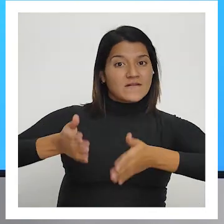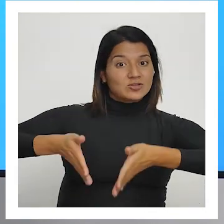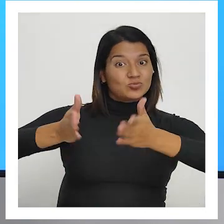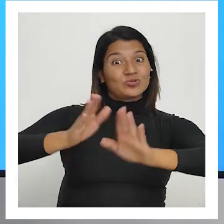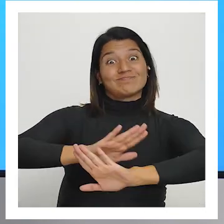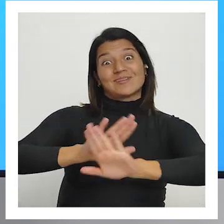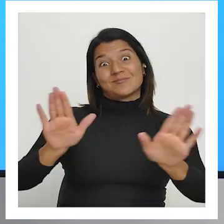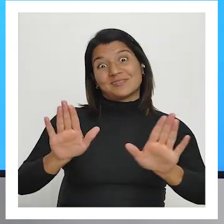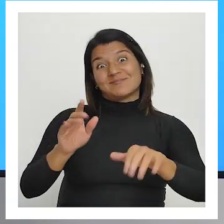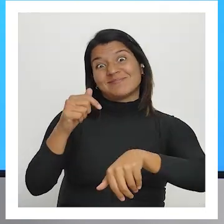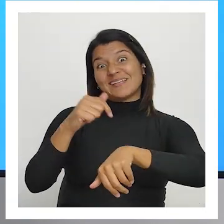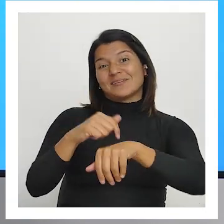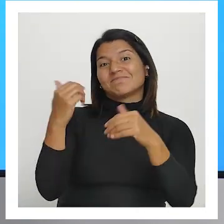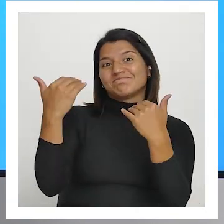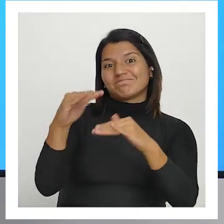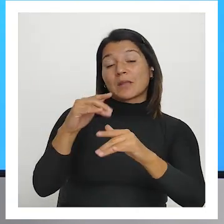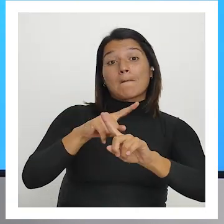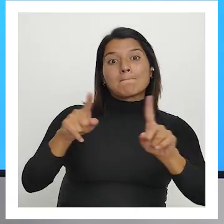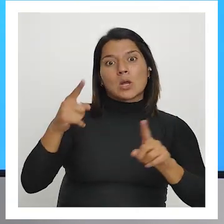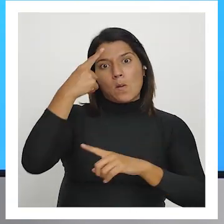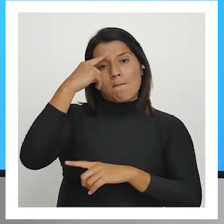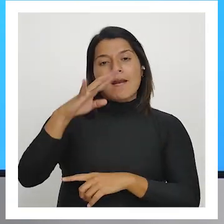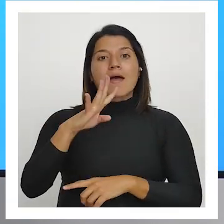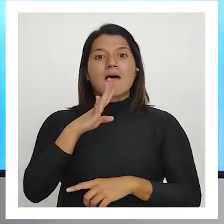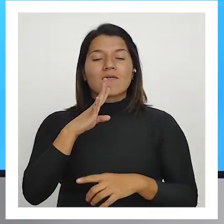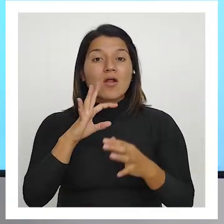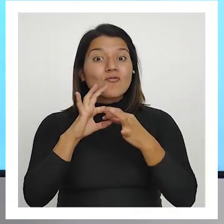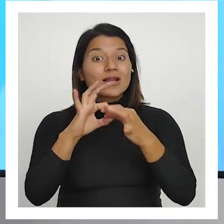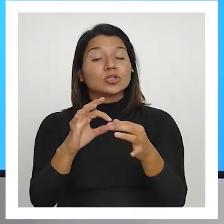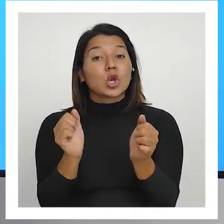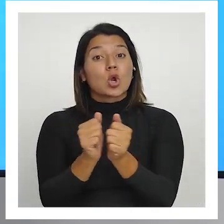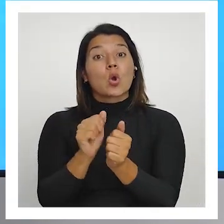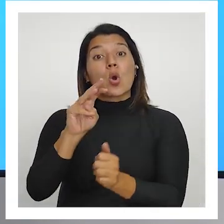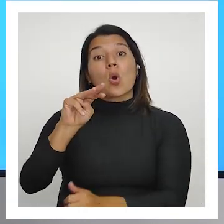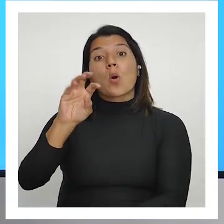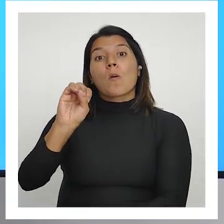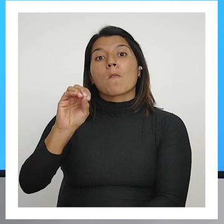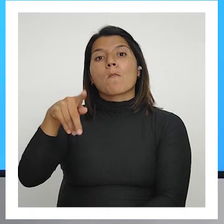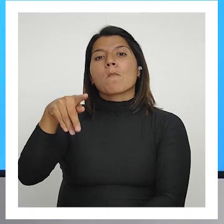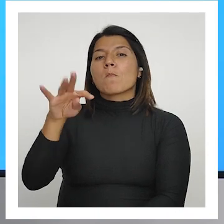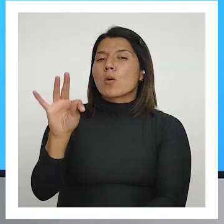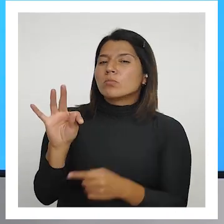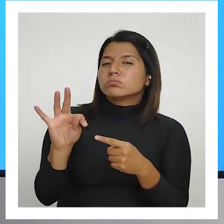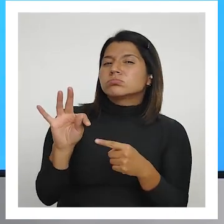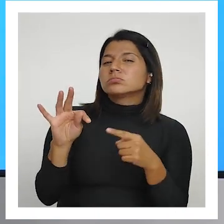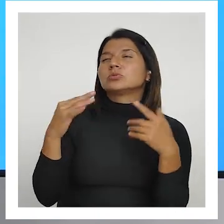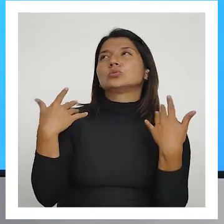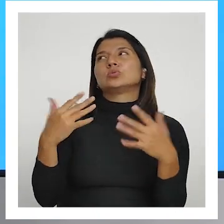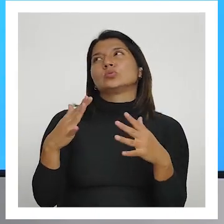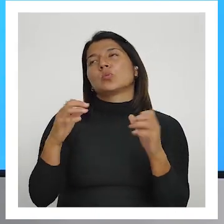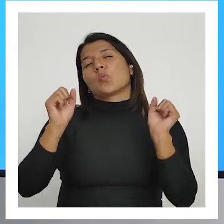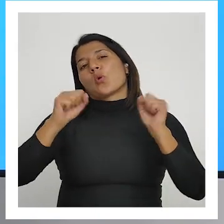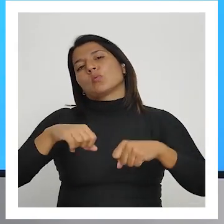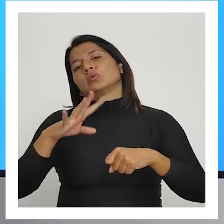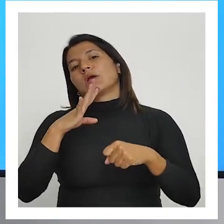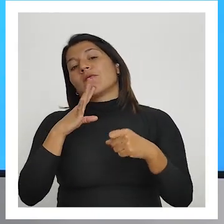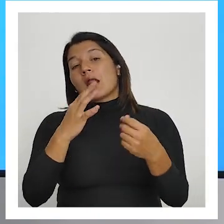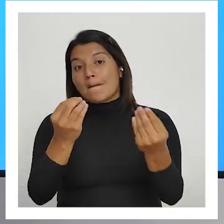infraestructura. Pero para hablar del Ministerio de Obras Públicas y Transportes, hay mucho que